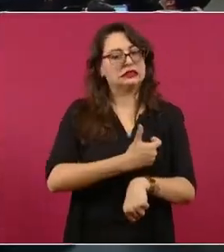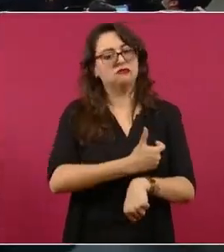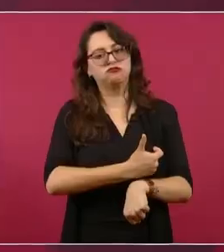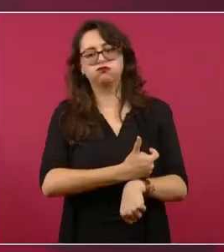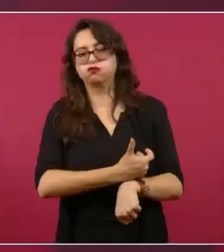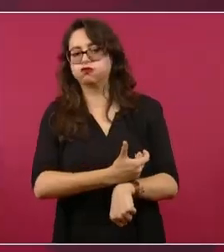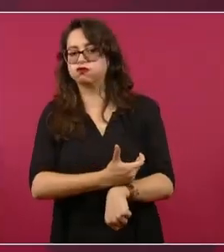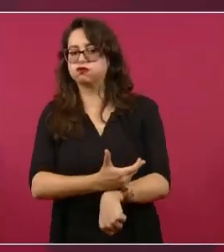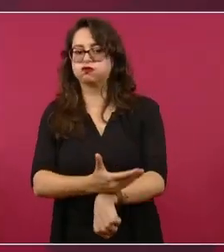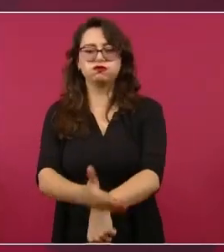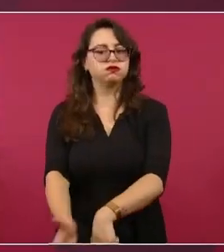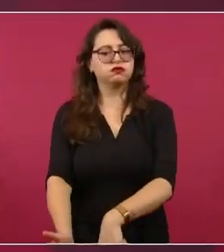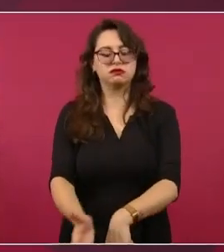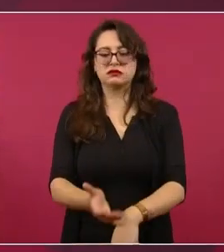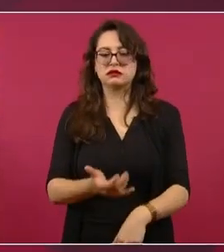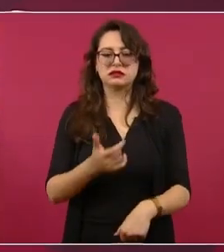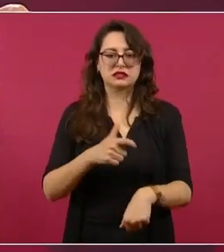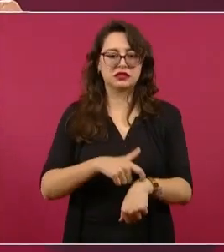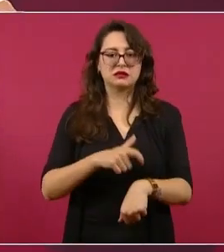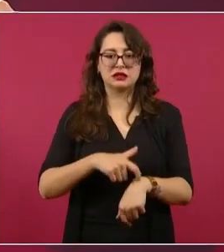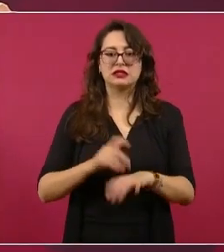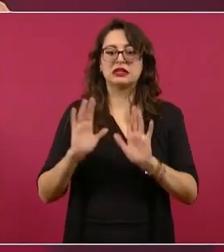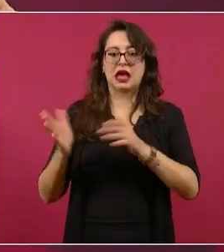aquí llegó